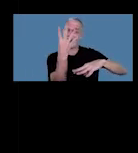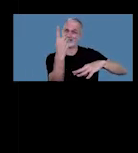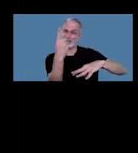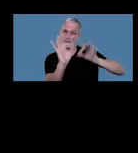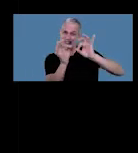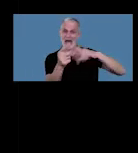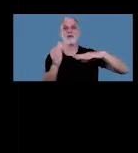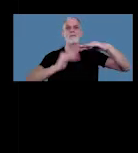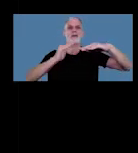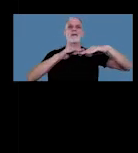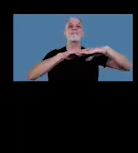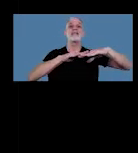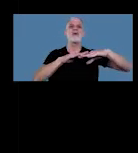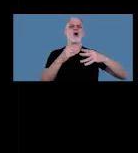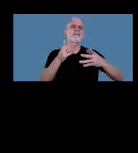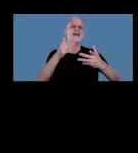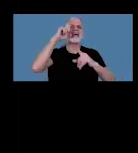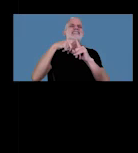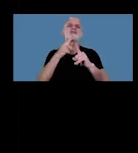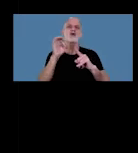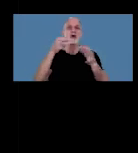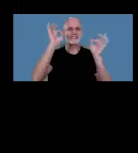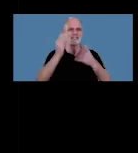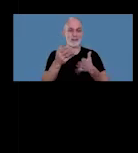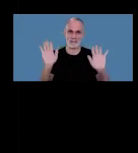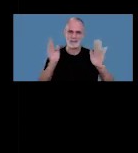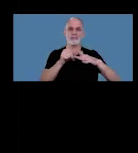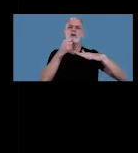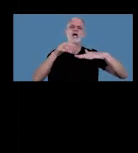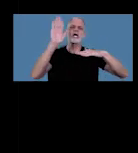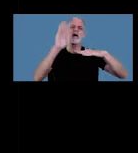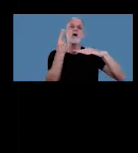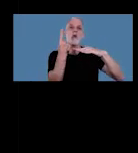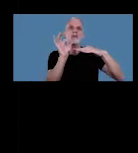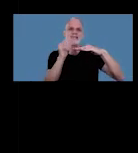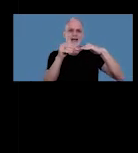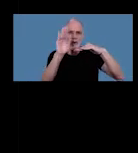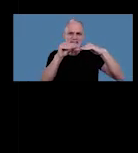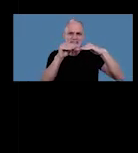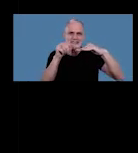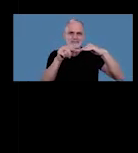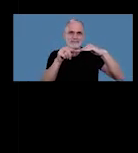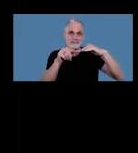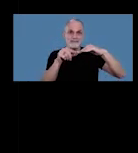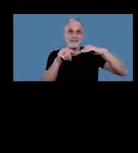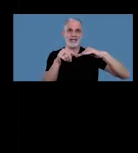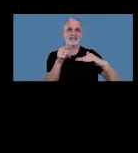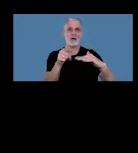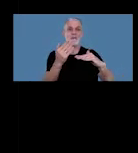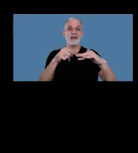imponible, fuese mínimo exento. Si se superaran, aunque sea un centavo el mínimo exento, o sea que